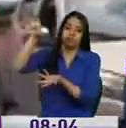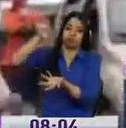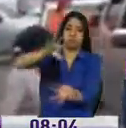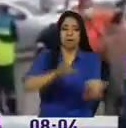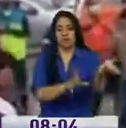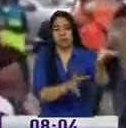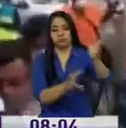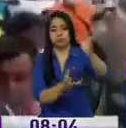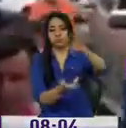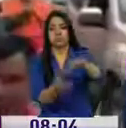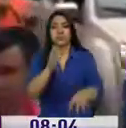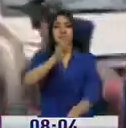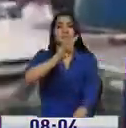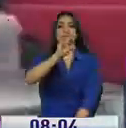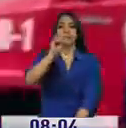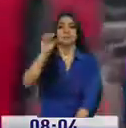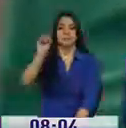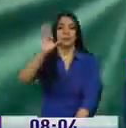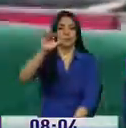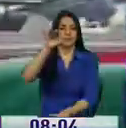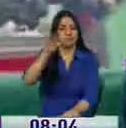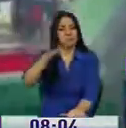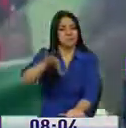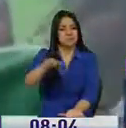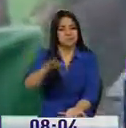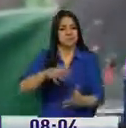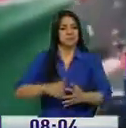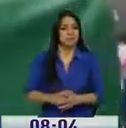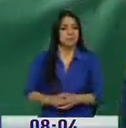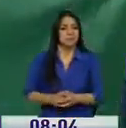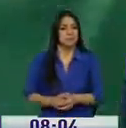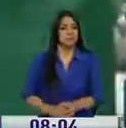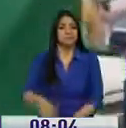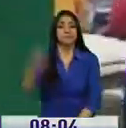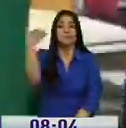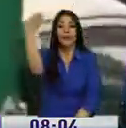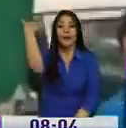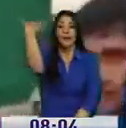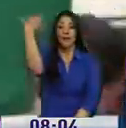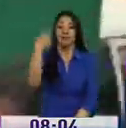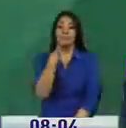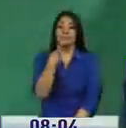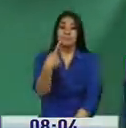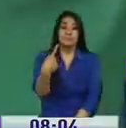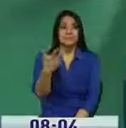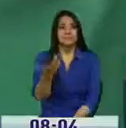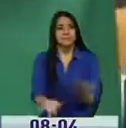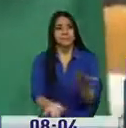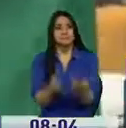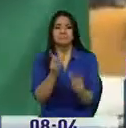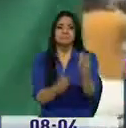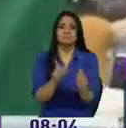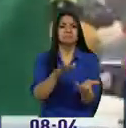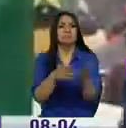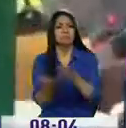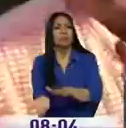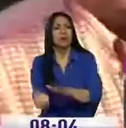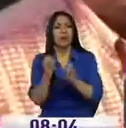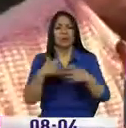de 600 litros de agua aproximadamente. Según el alcalde de la ciudad, mencionó que no existirían víctimas